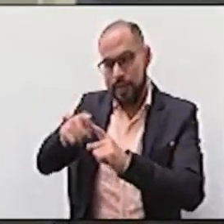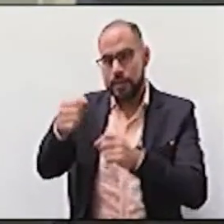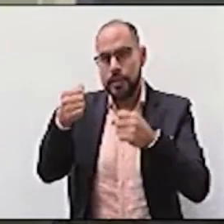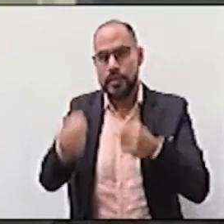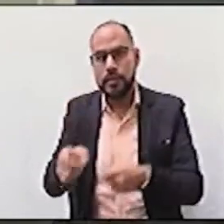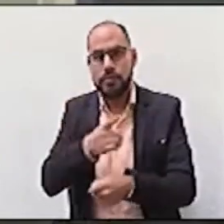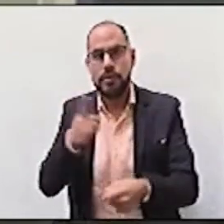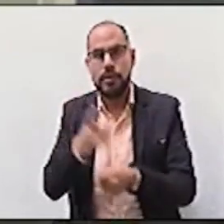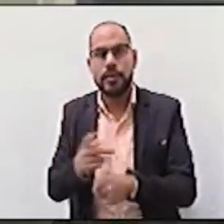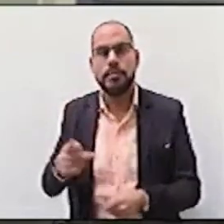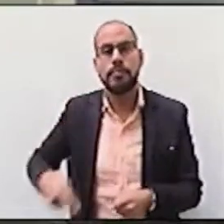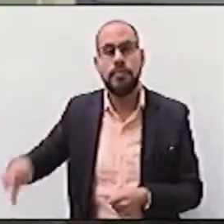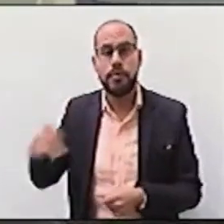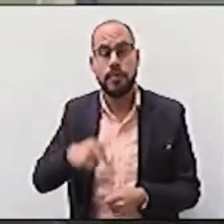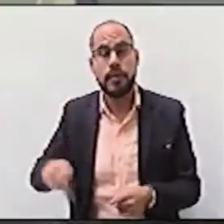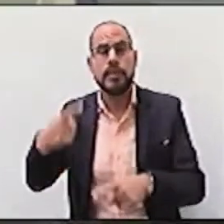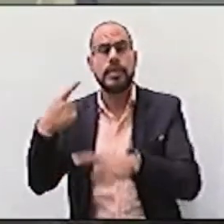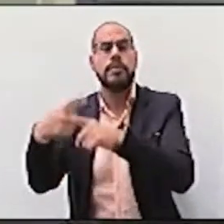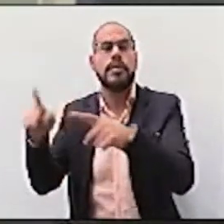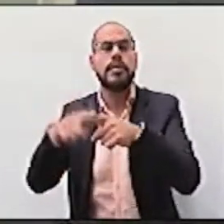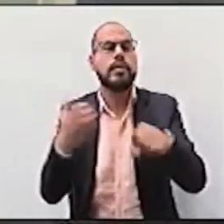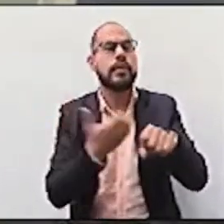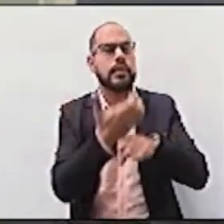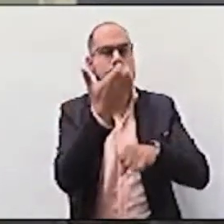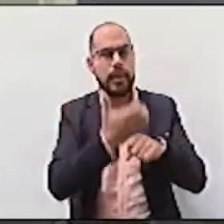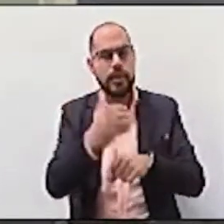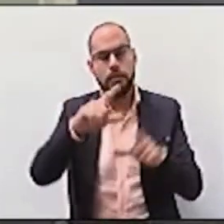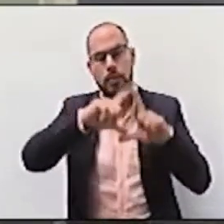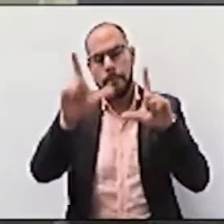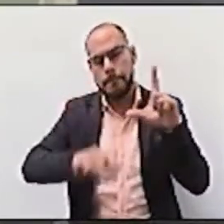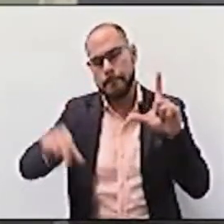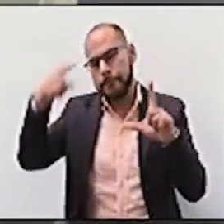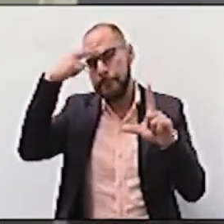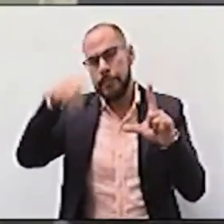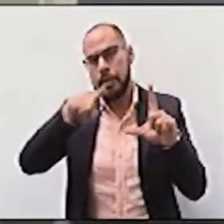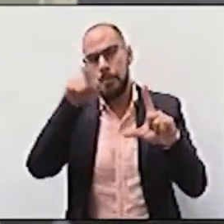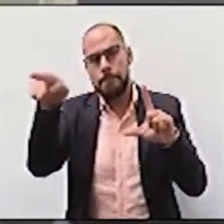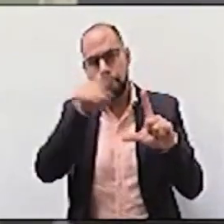en todos los estados del país. Y esto